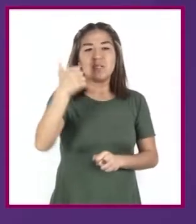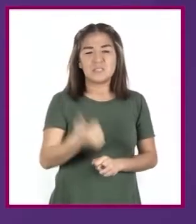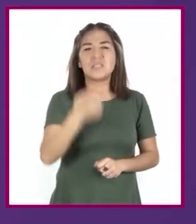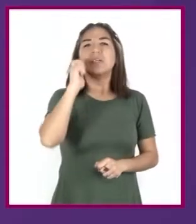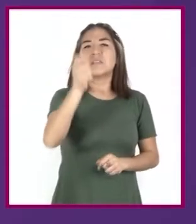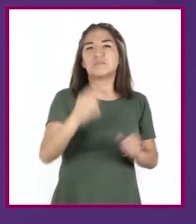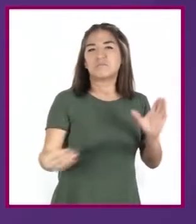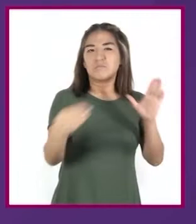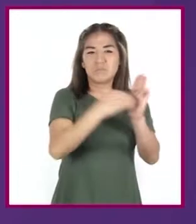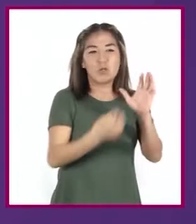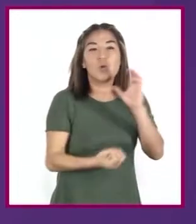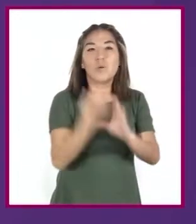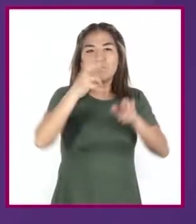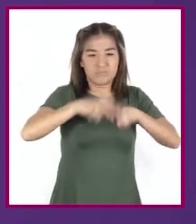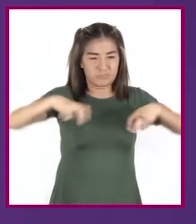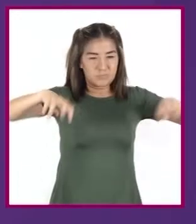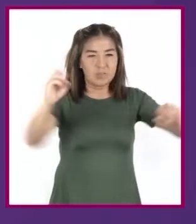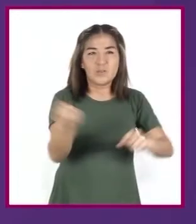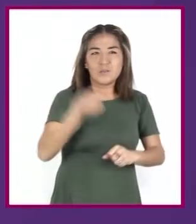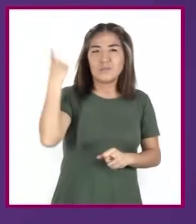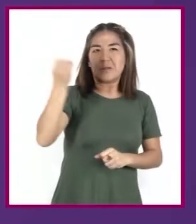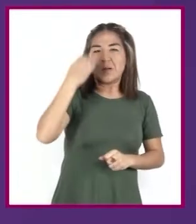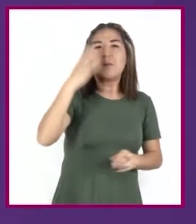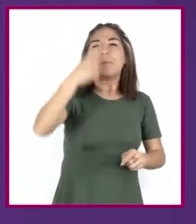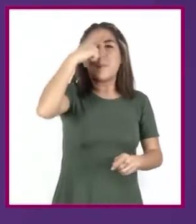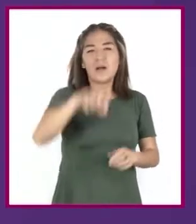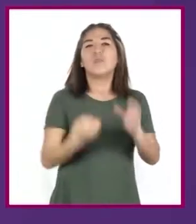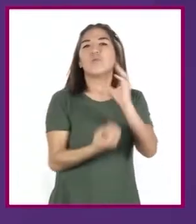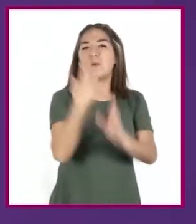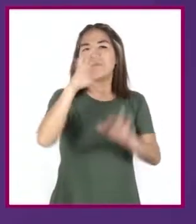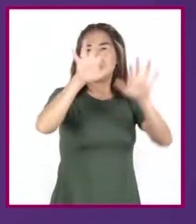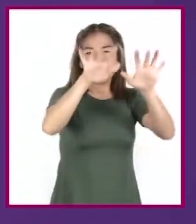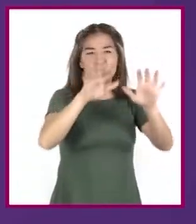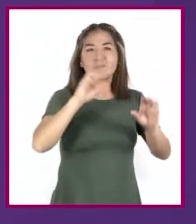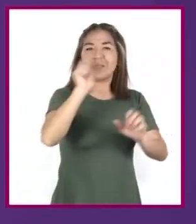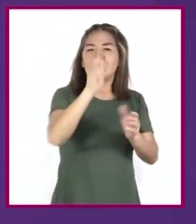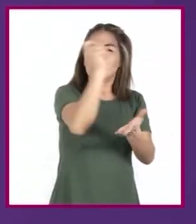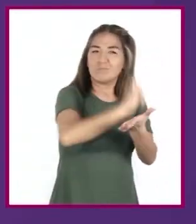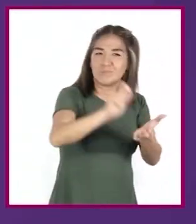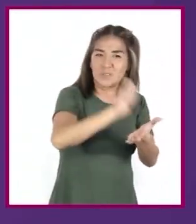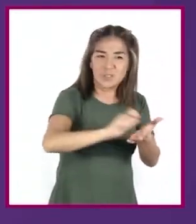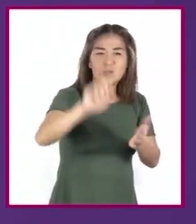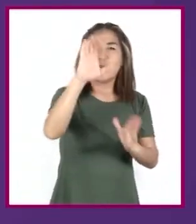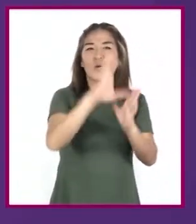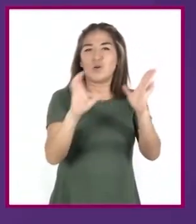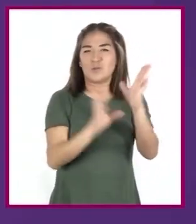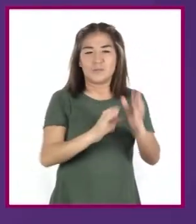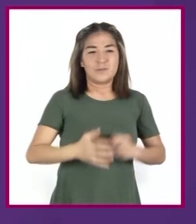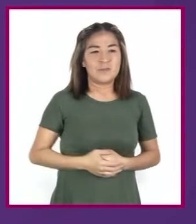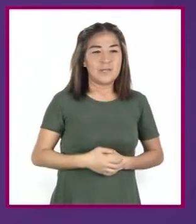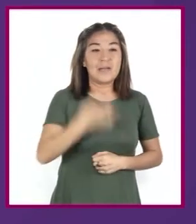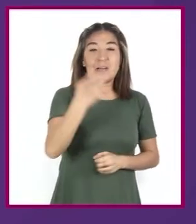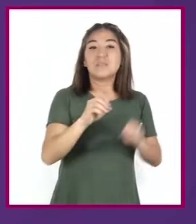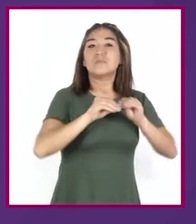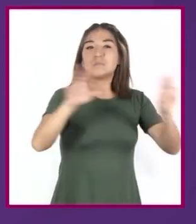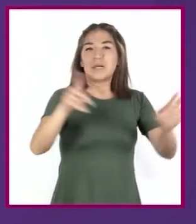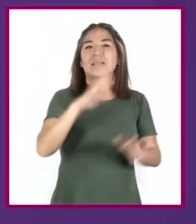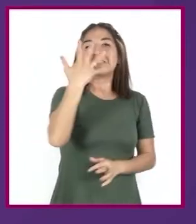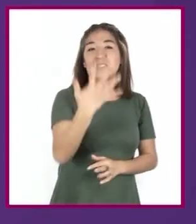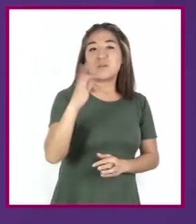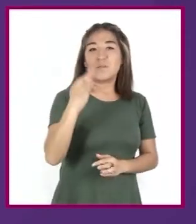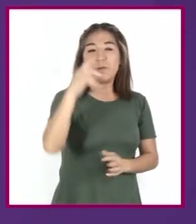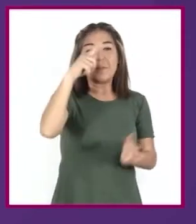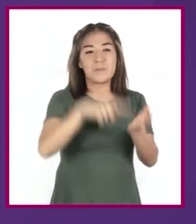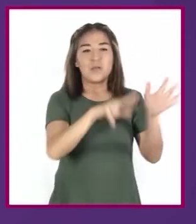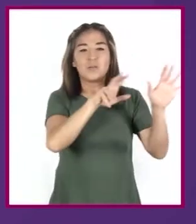el Congreso Constituyente para redactar una nueva Constitución. La nueva Constitución se promulgó el 5 de febrero